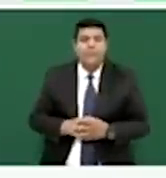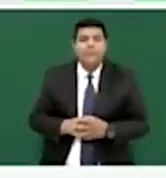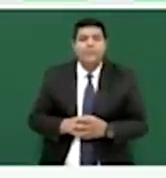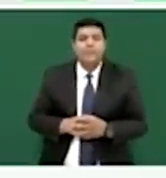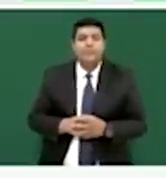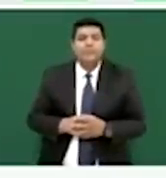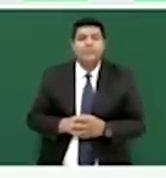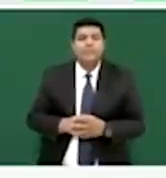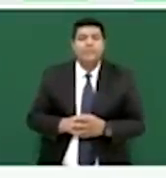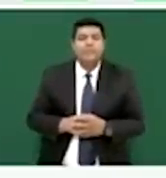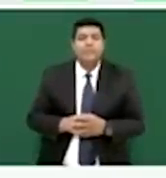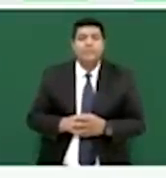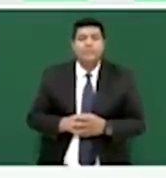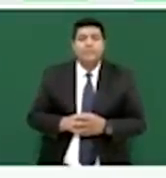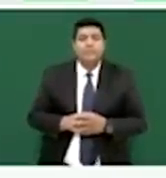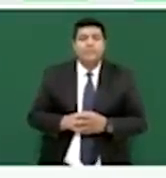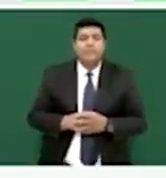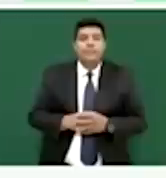70